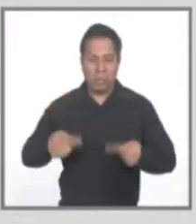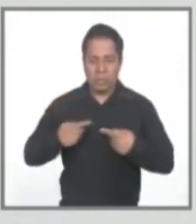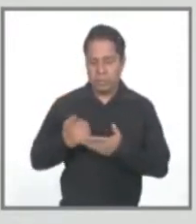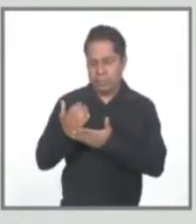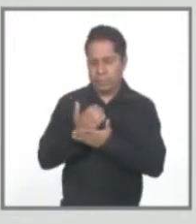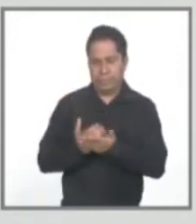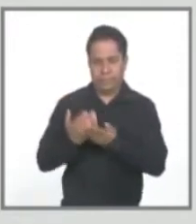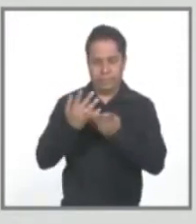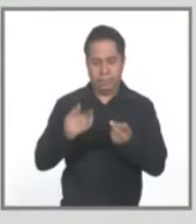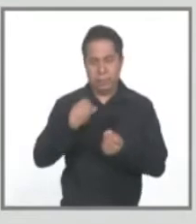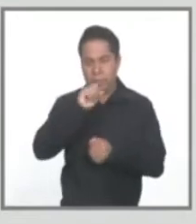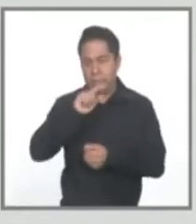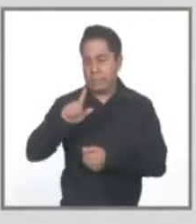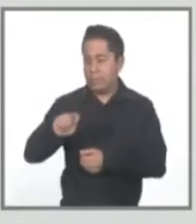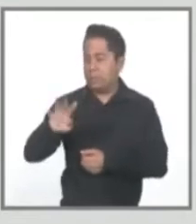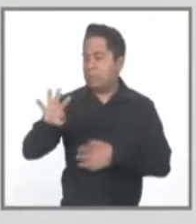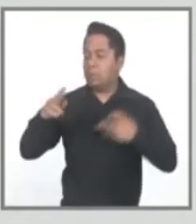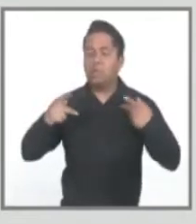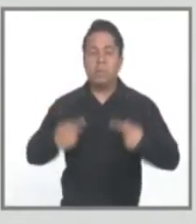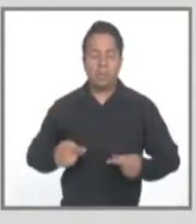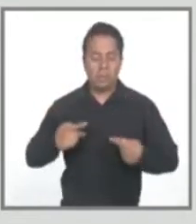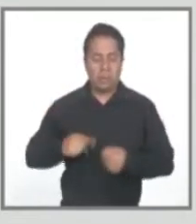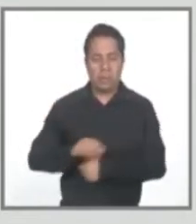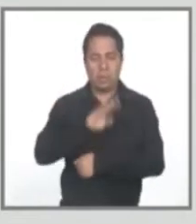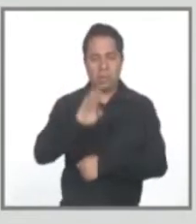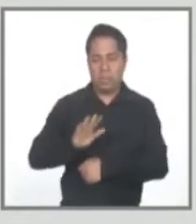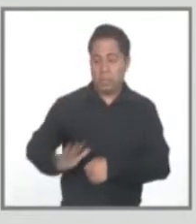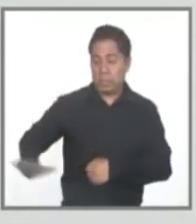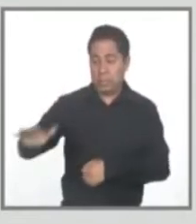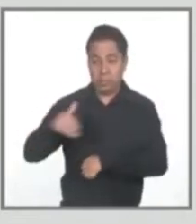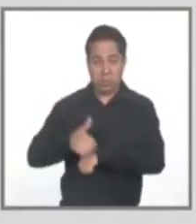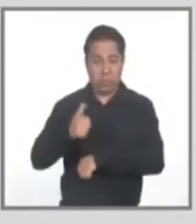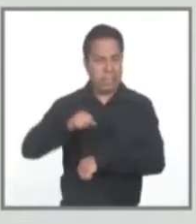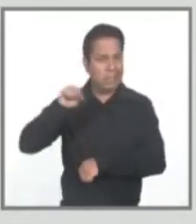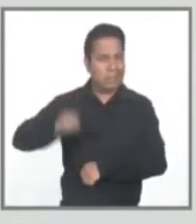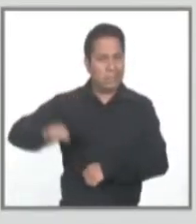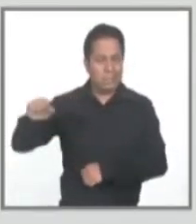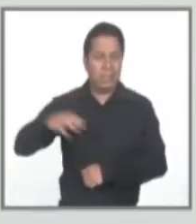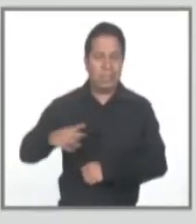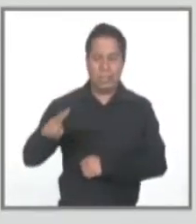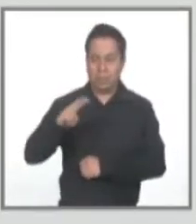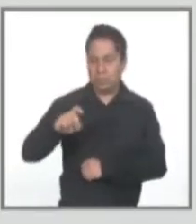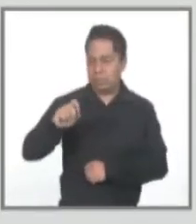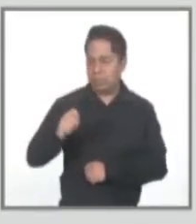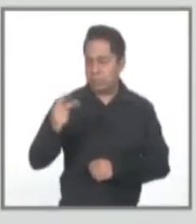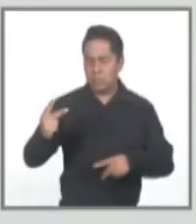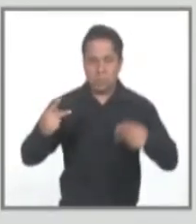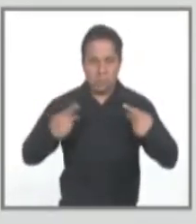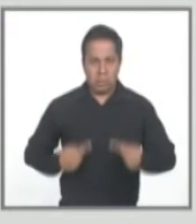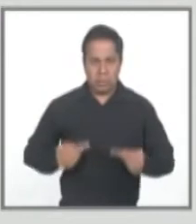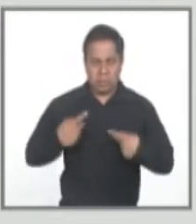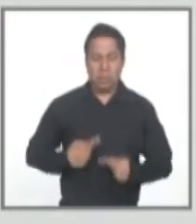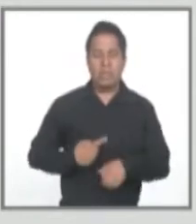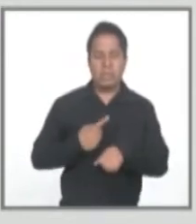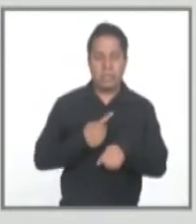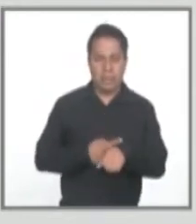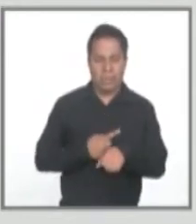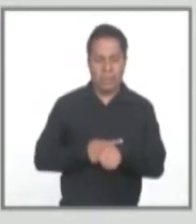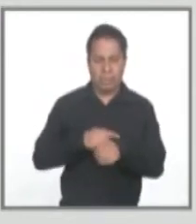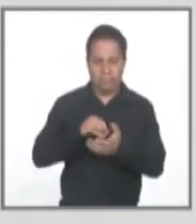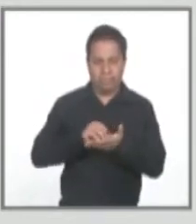74 defunciones la jurisdicción 6 sierra con 222 casos confirmados